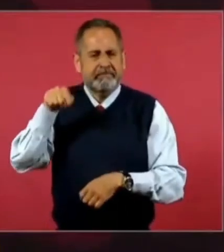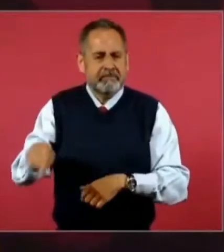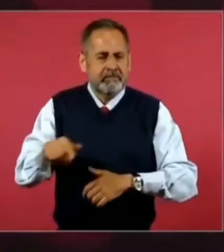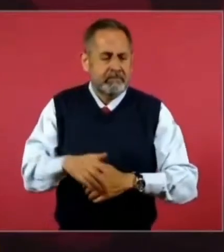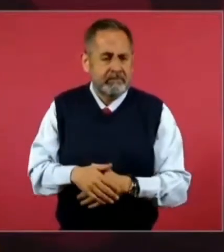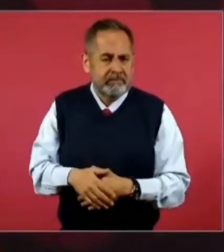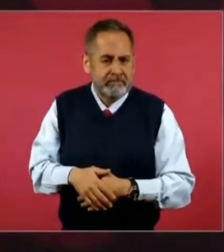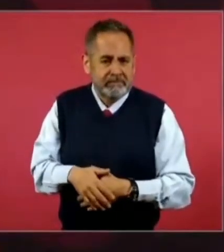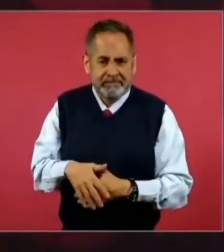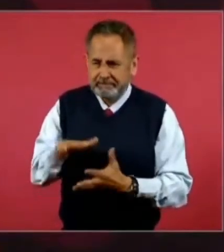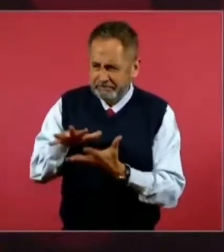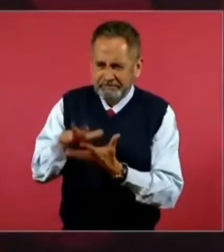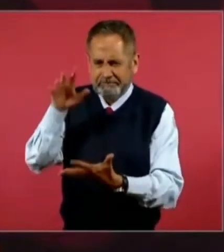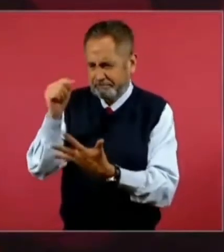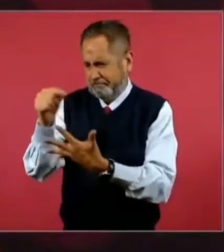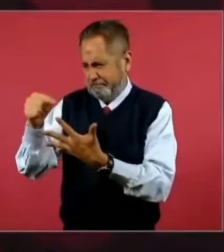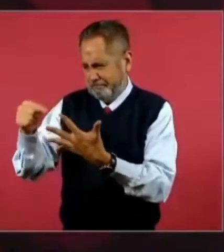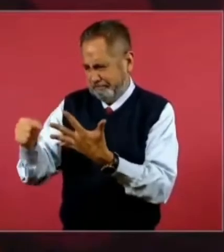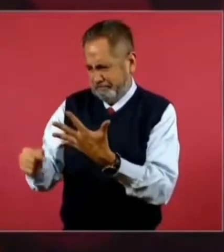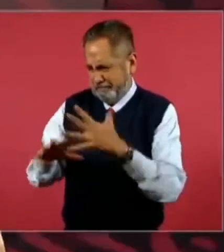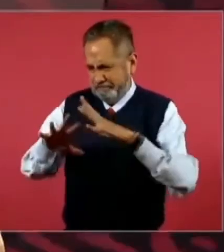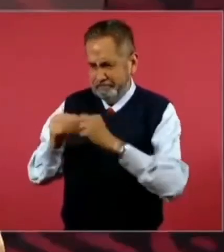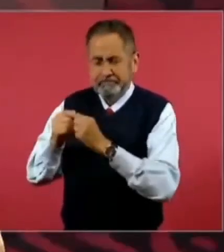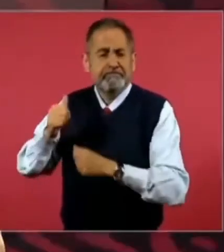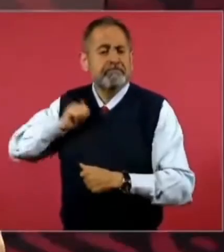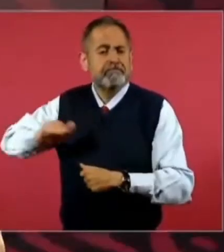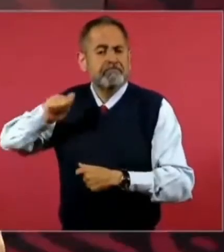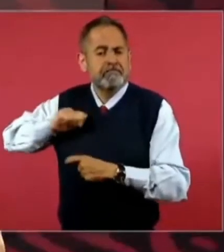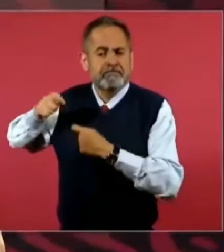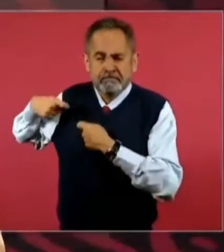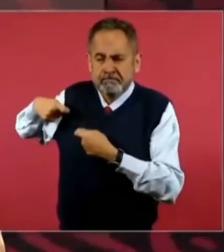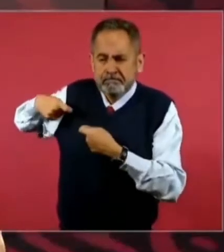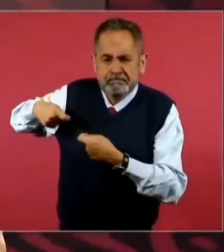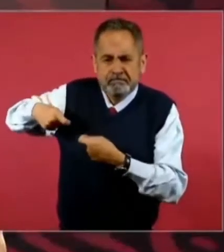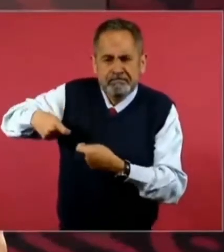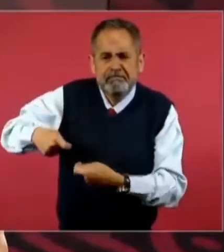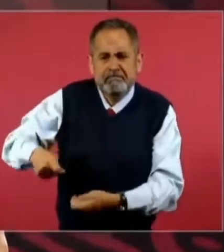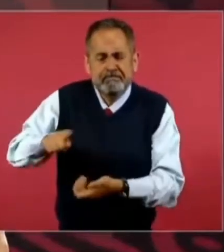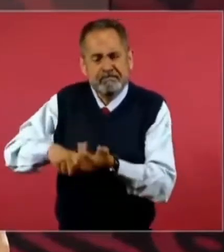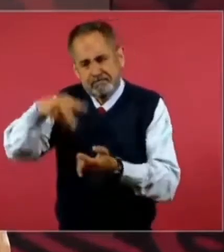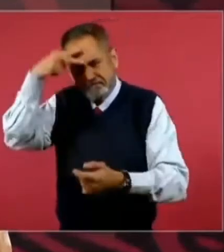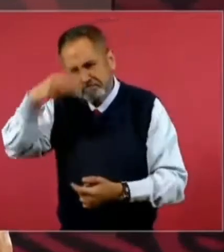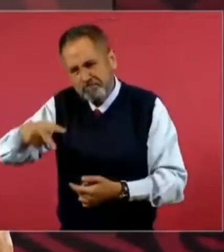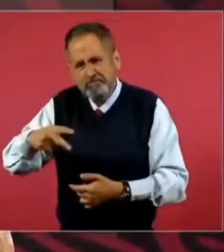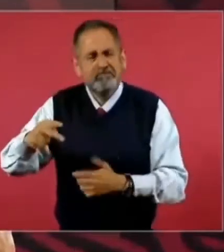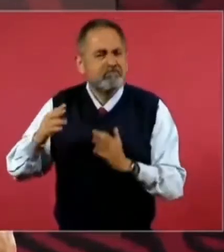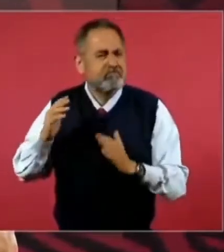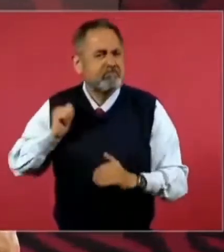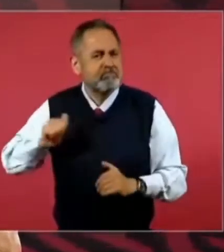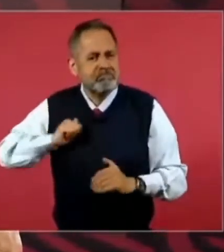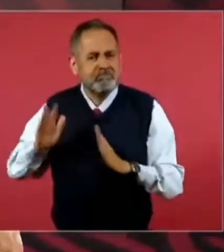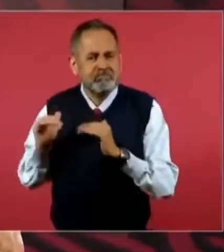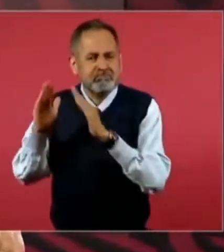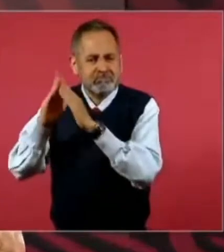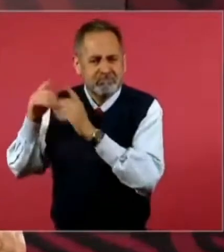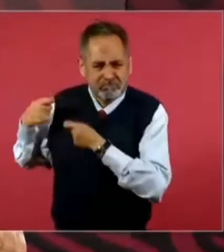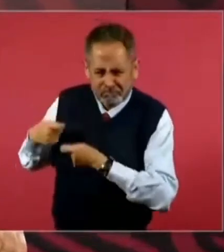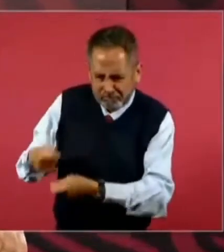Son más los elementos buenos que heredamos del México prehispánico